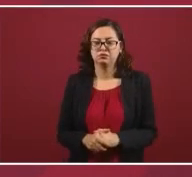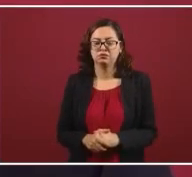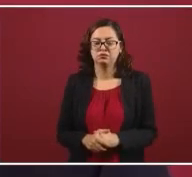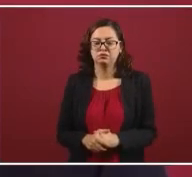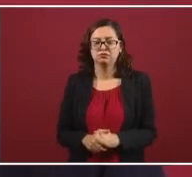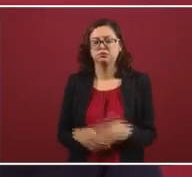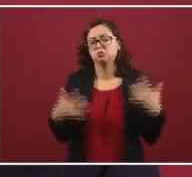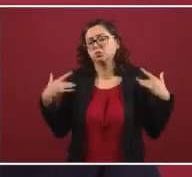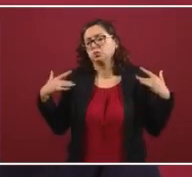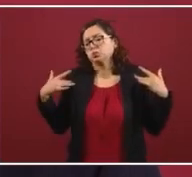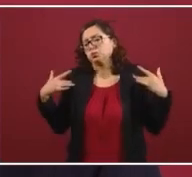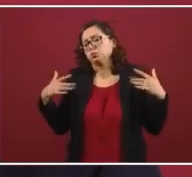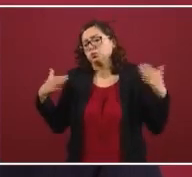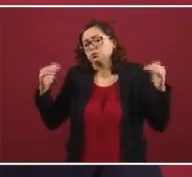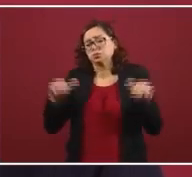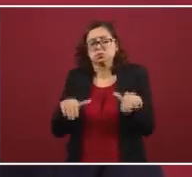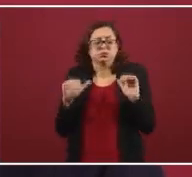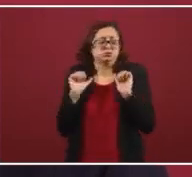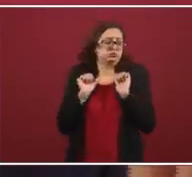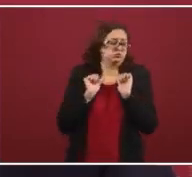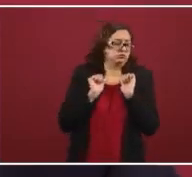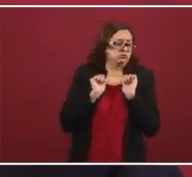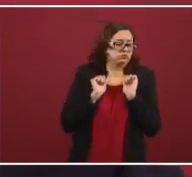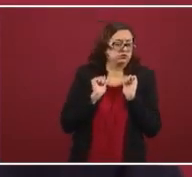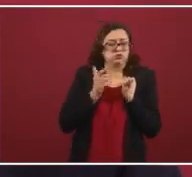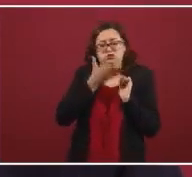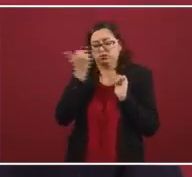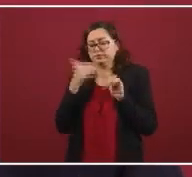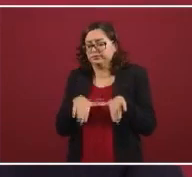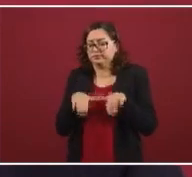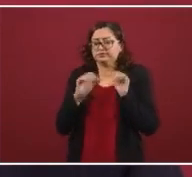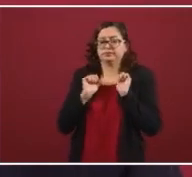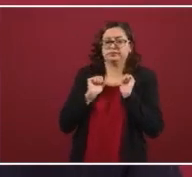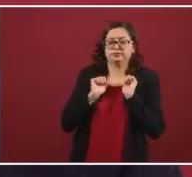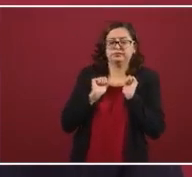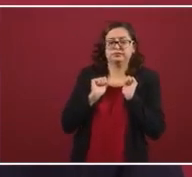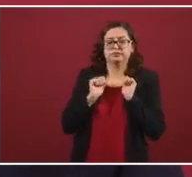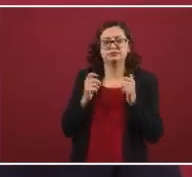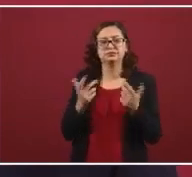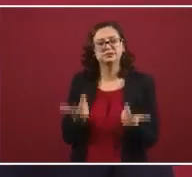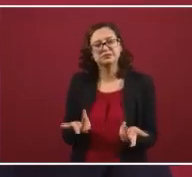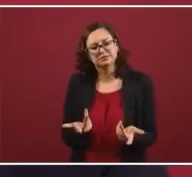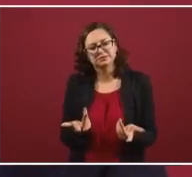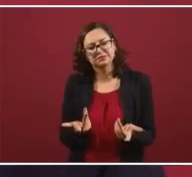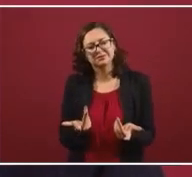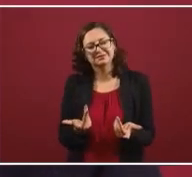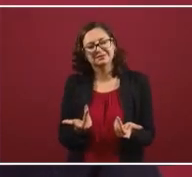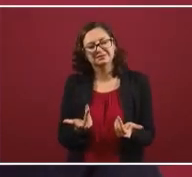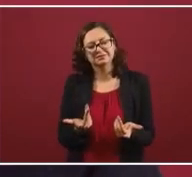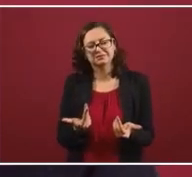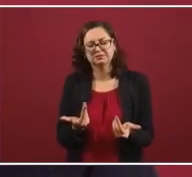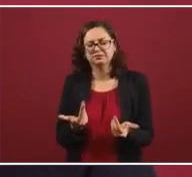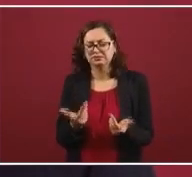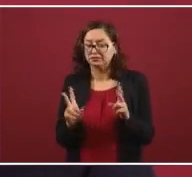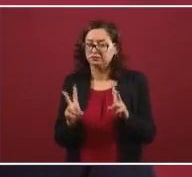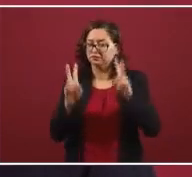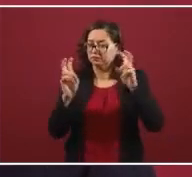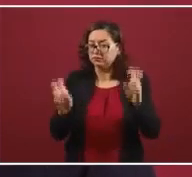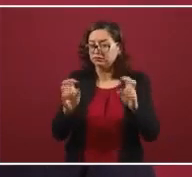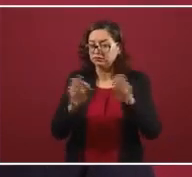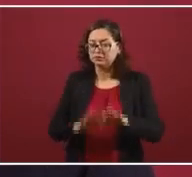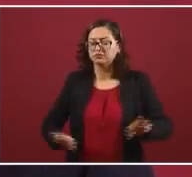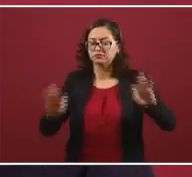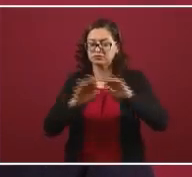no toman partido. Entonces, es bueno el debate en este sentido.